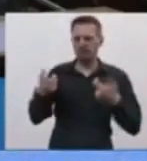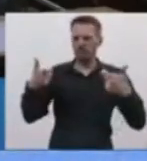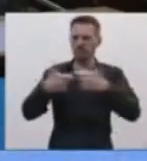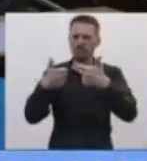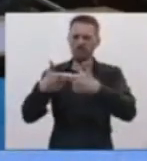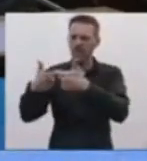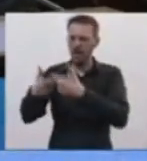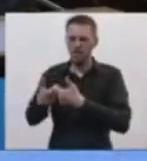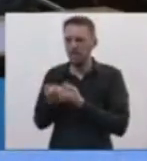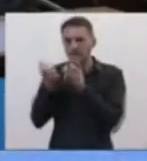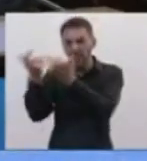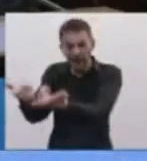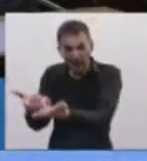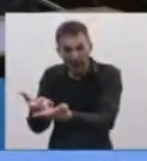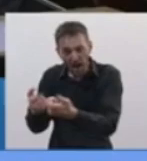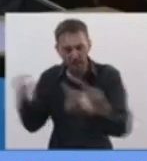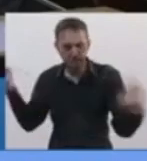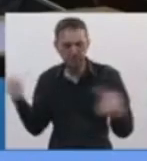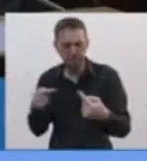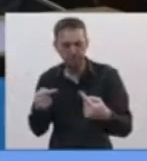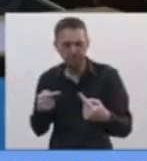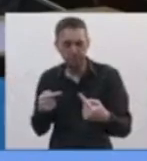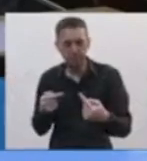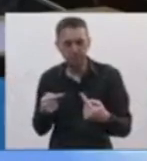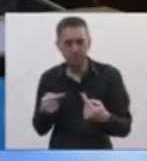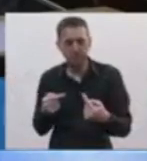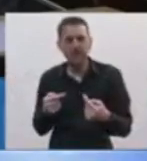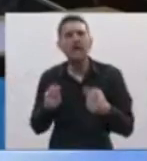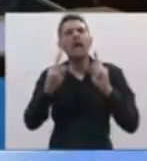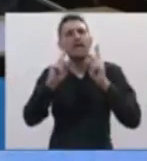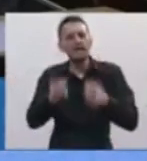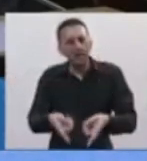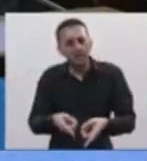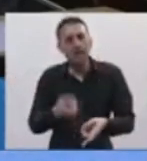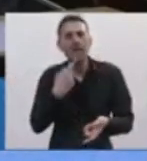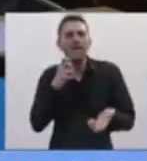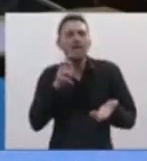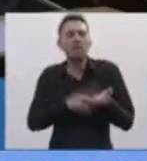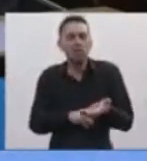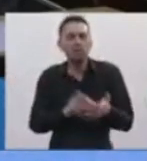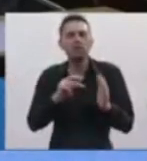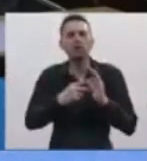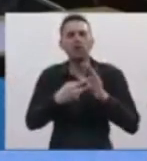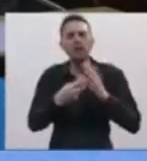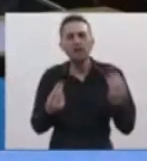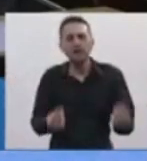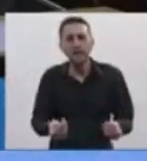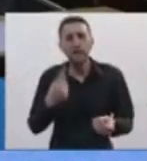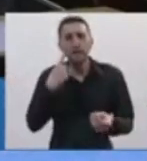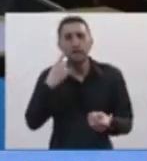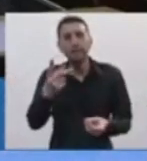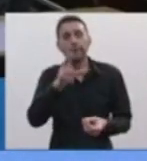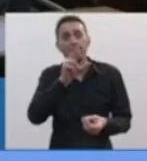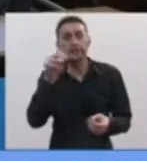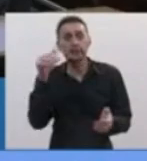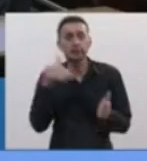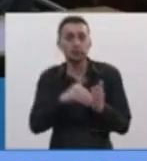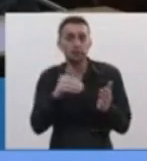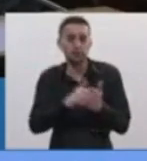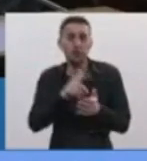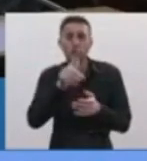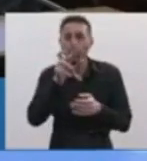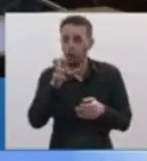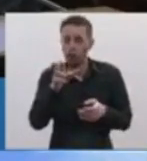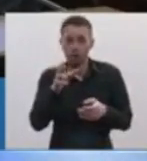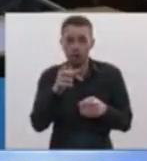empresas y que lo van a aplicar contra el resto de los impuestos qué quiere decir eso que cuando le demos esos 1.300 millones dólares en crédito fiscal